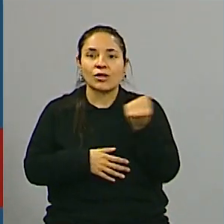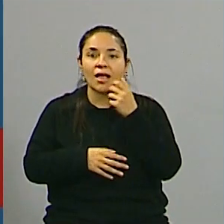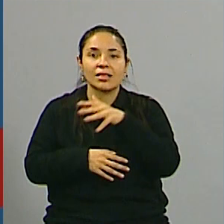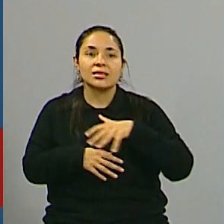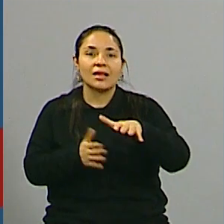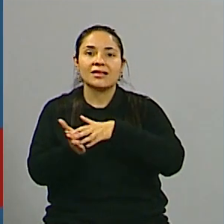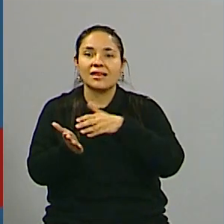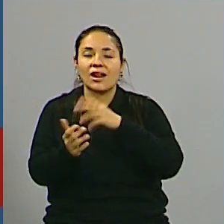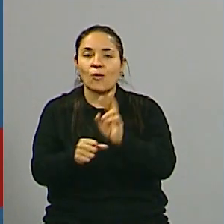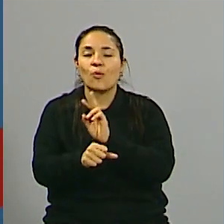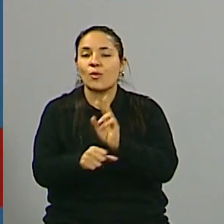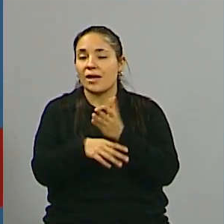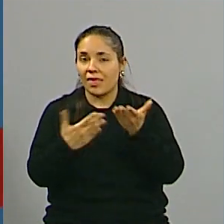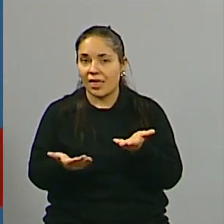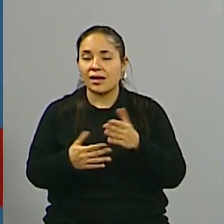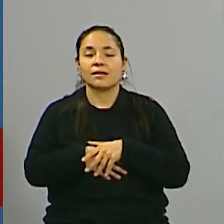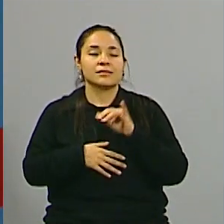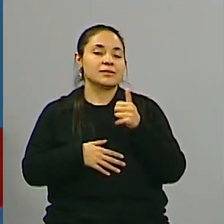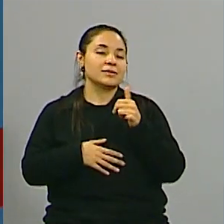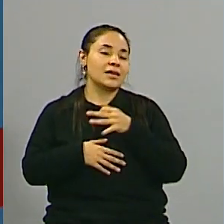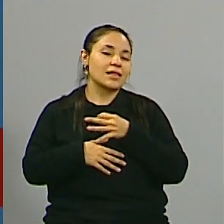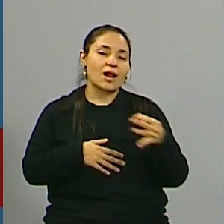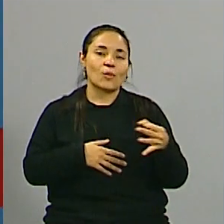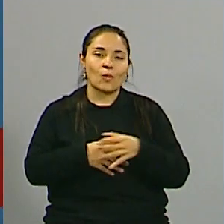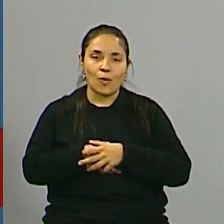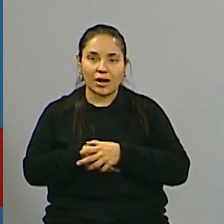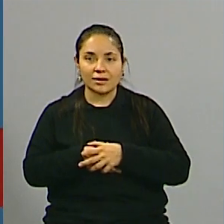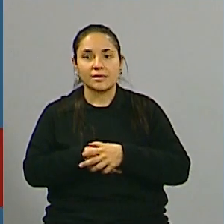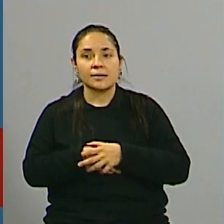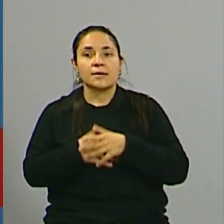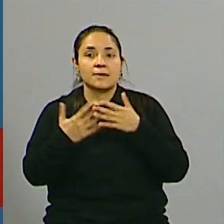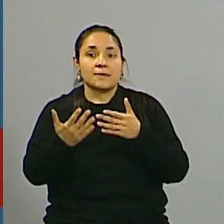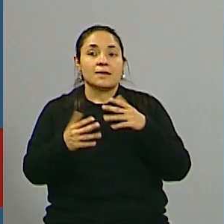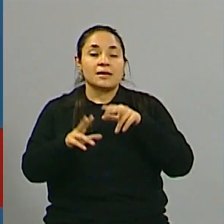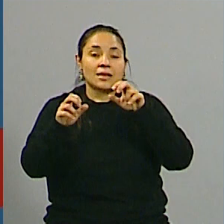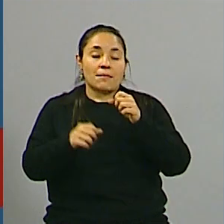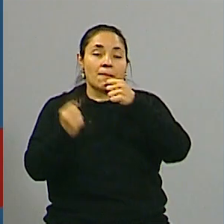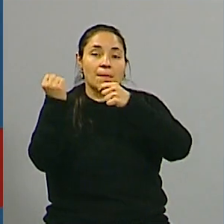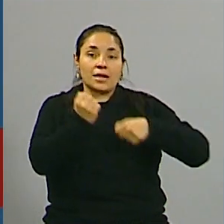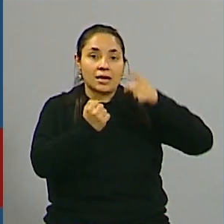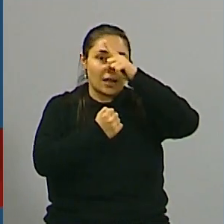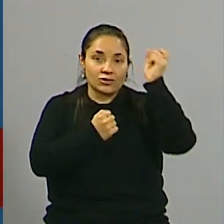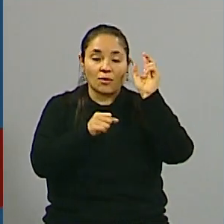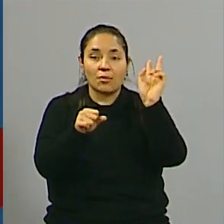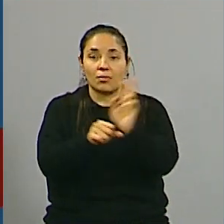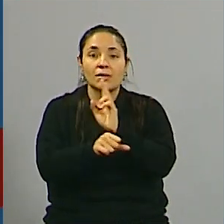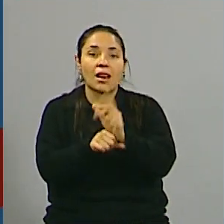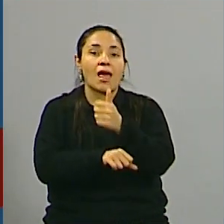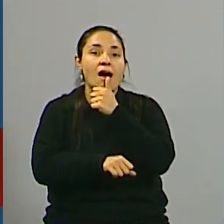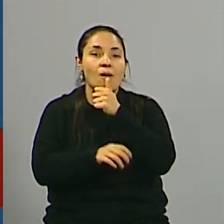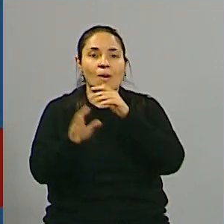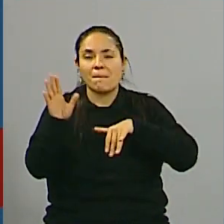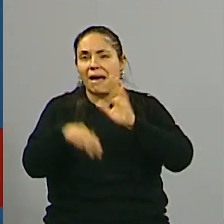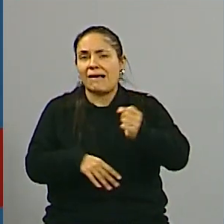protección. Sí, totalmente. Particularmente, bueno, la figura del Parque Nacional para conservar el agua es la figura